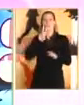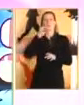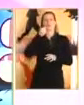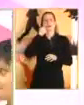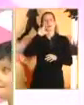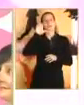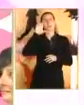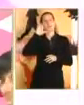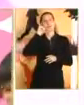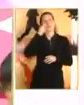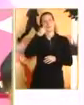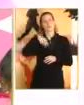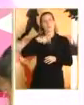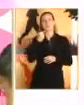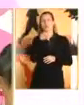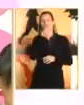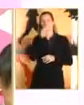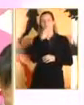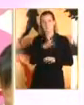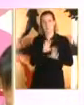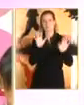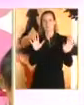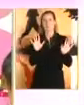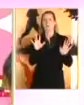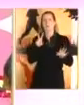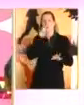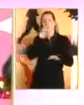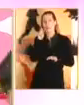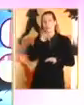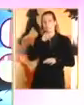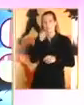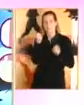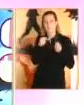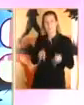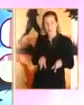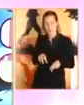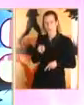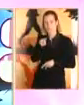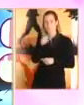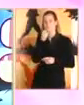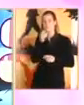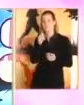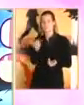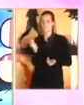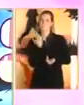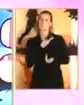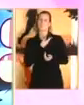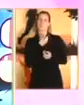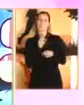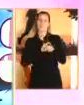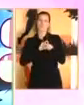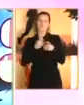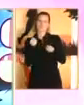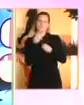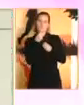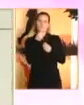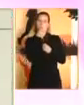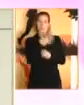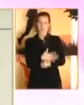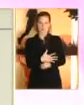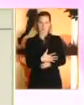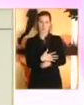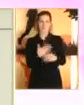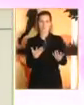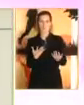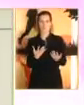Claro, podemos decir que cuanto peor huele, mejor es. Bueno, llamamos insomnio a la incapacidad para dormir normalmente, o